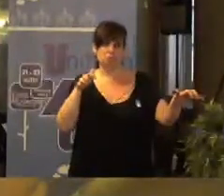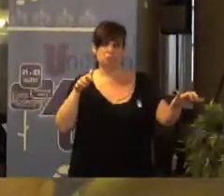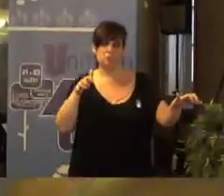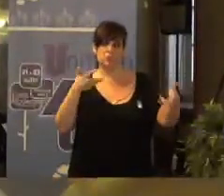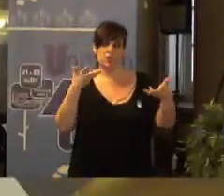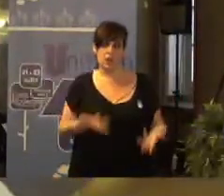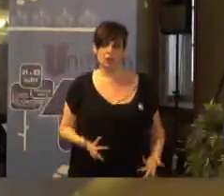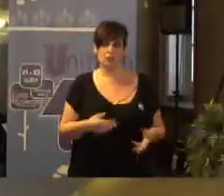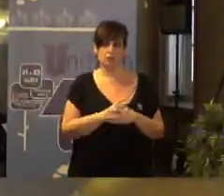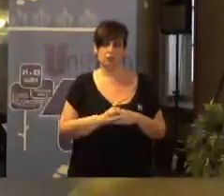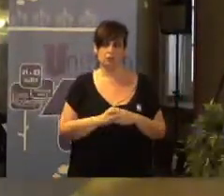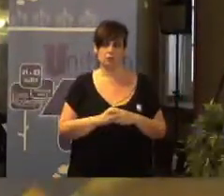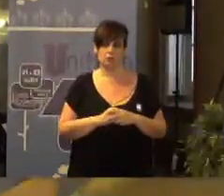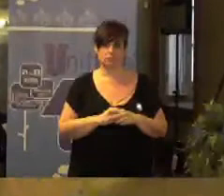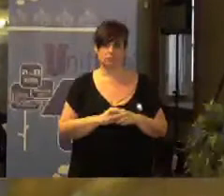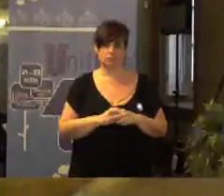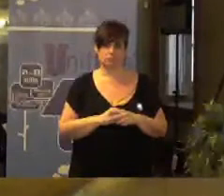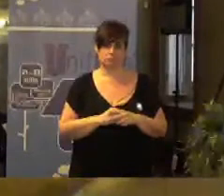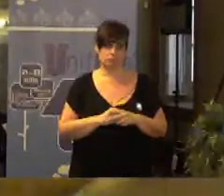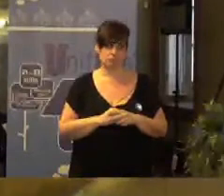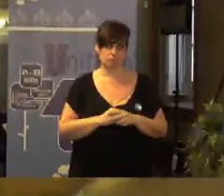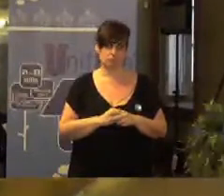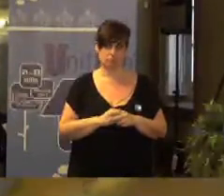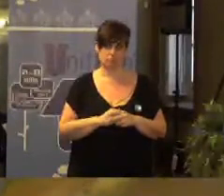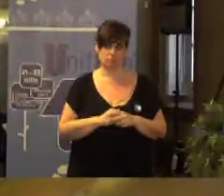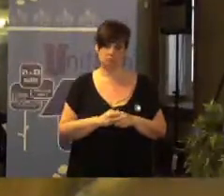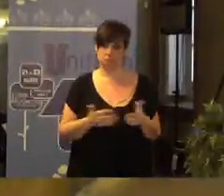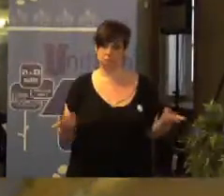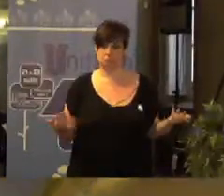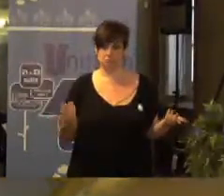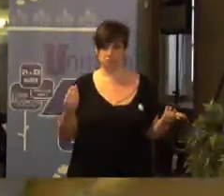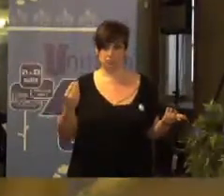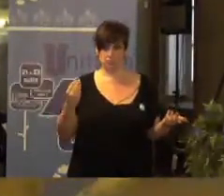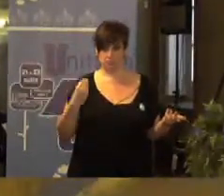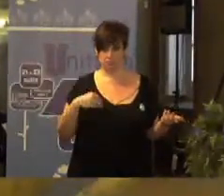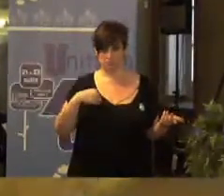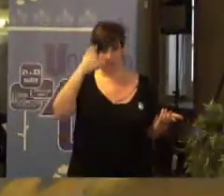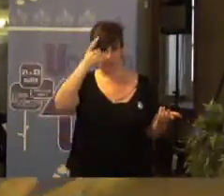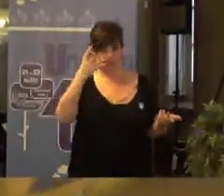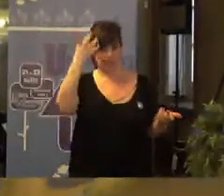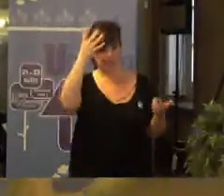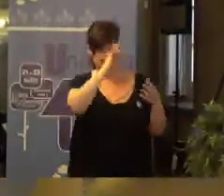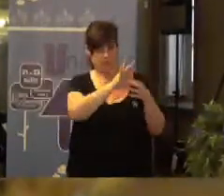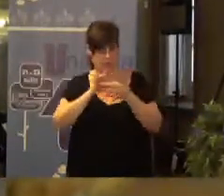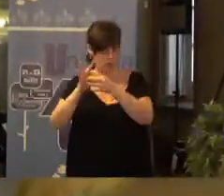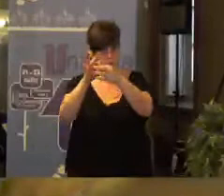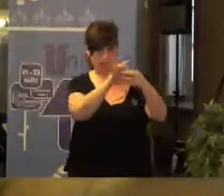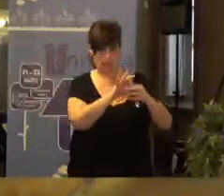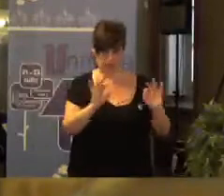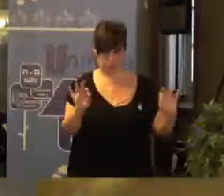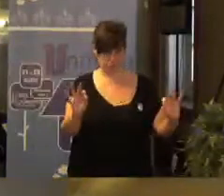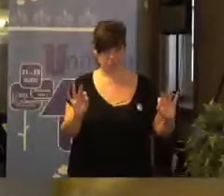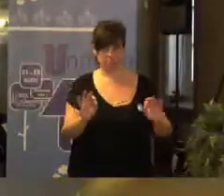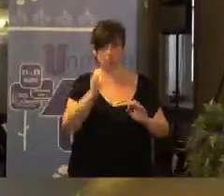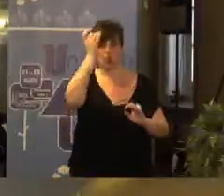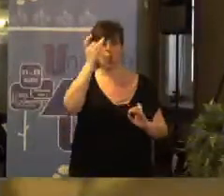polos partidos políticos que o representan, non? A partir de aquí, eu creo que a idea de unidade un pouco vai por aí, a unidade